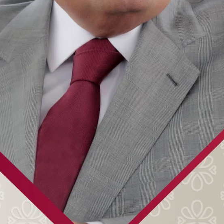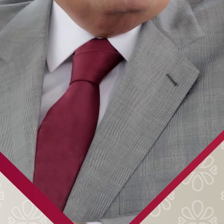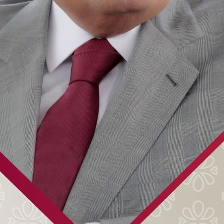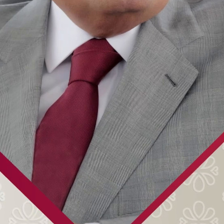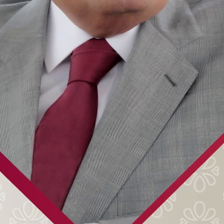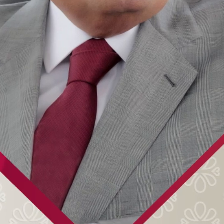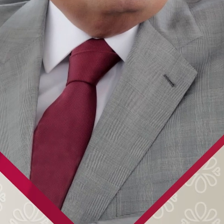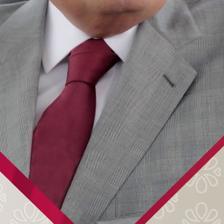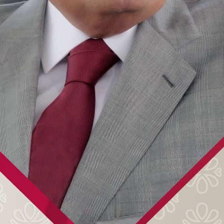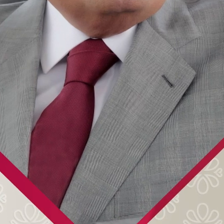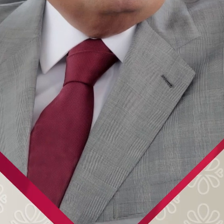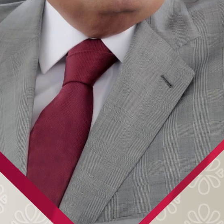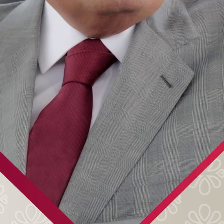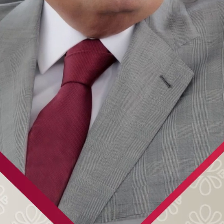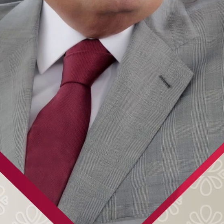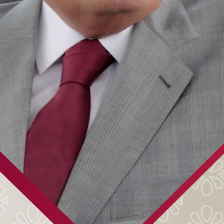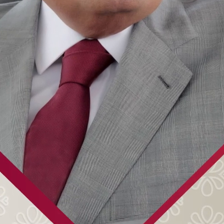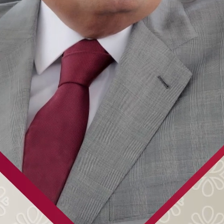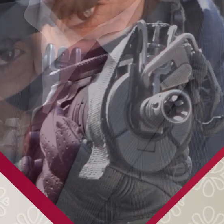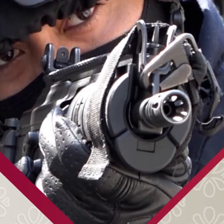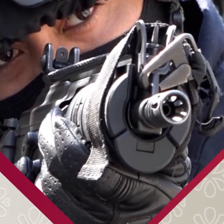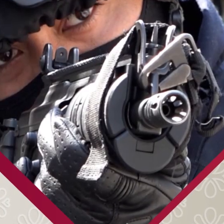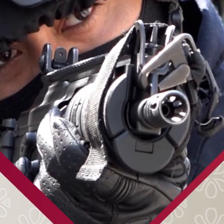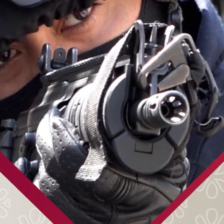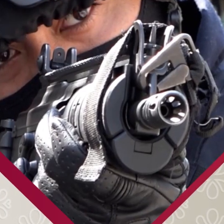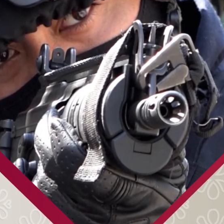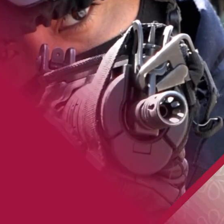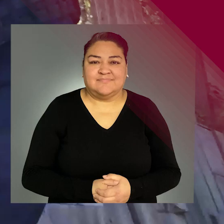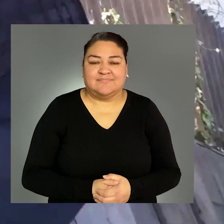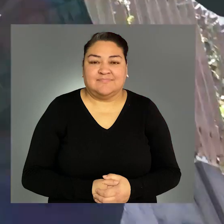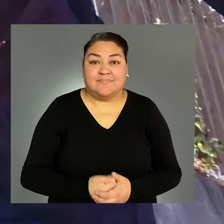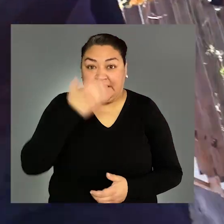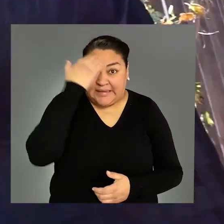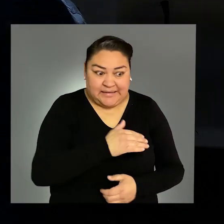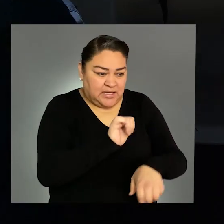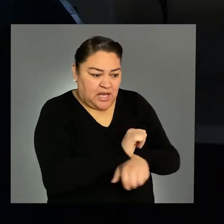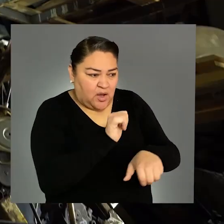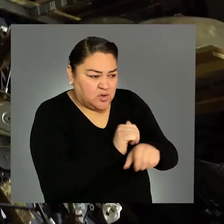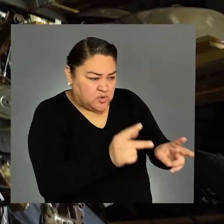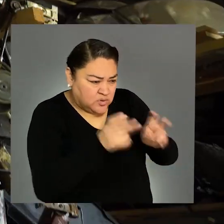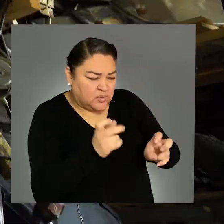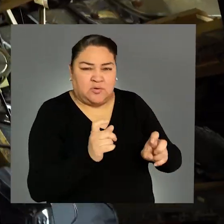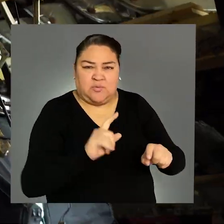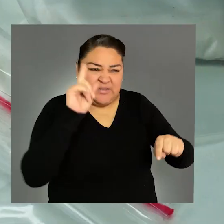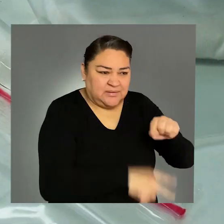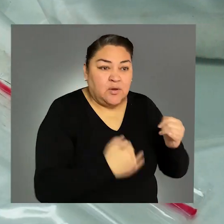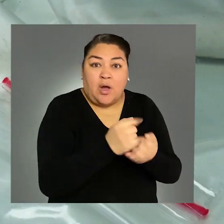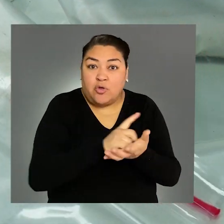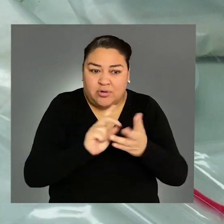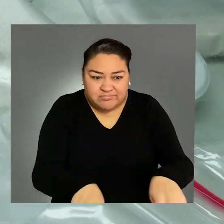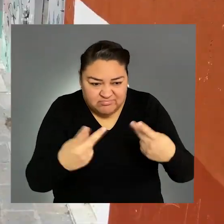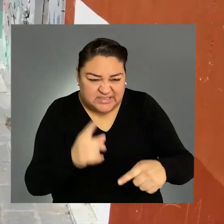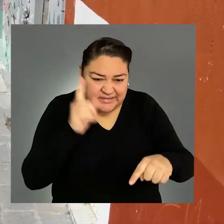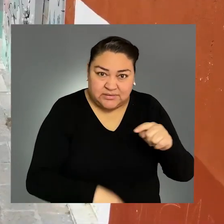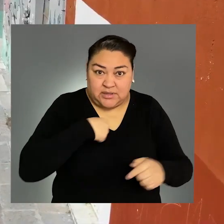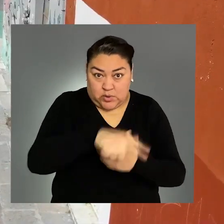Cuarto informe de gobierno. Miguel Barbosa Huerta, gobernador. Combatimos el robo de autopartes y